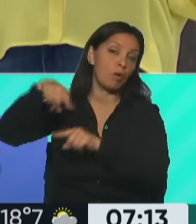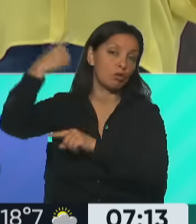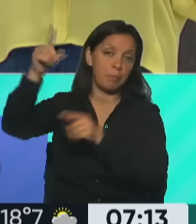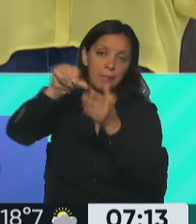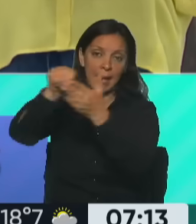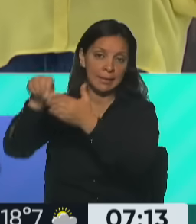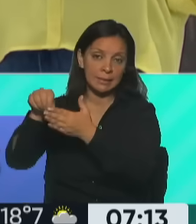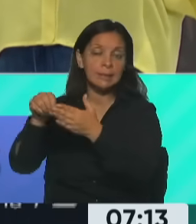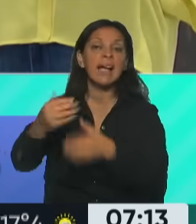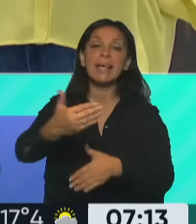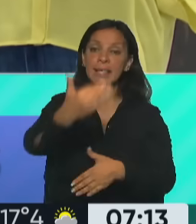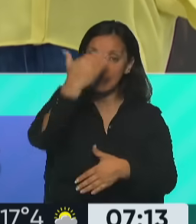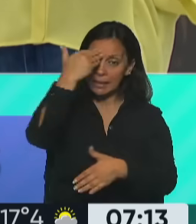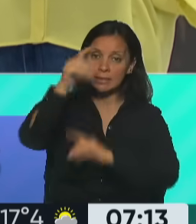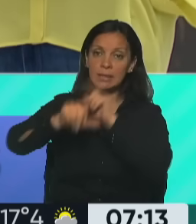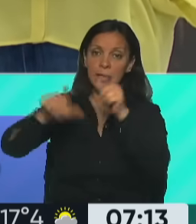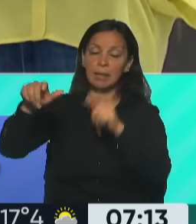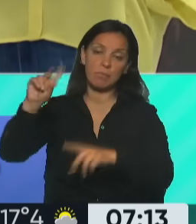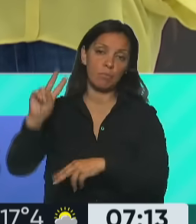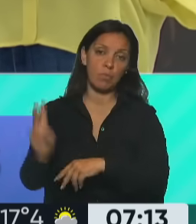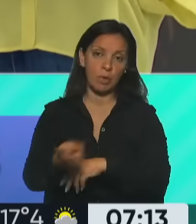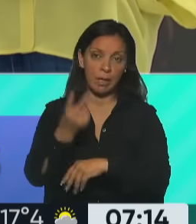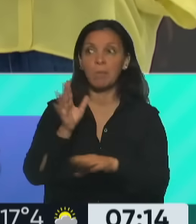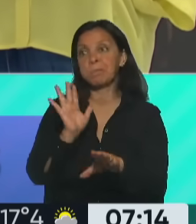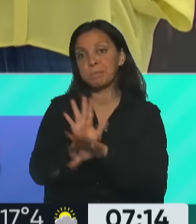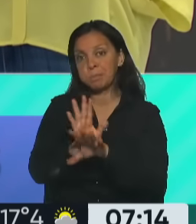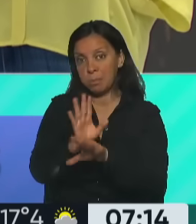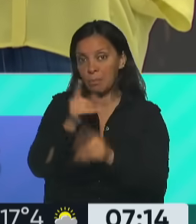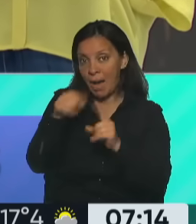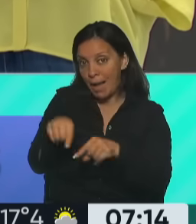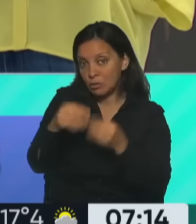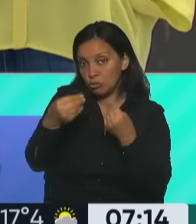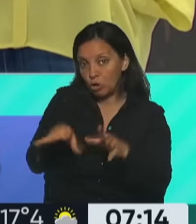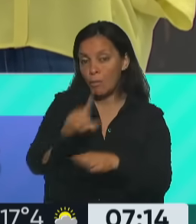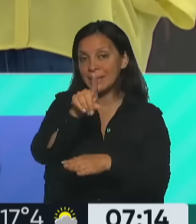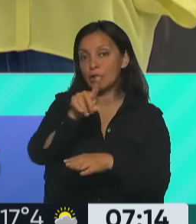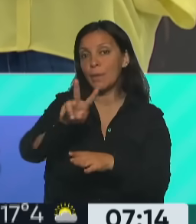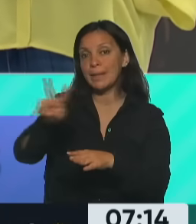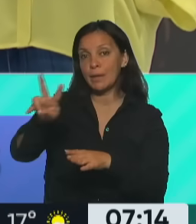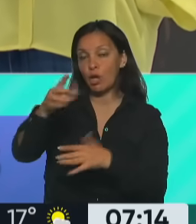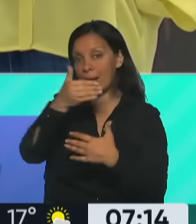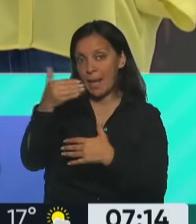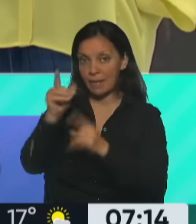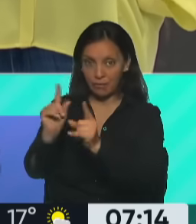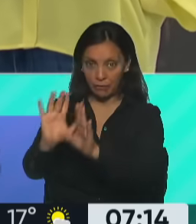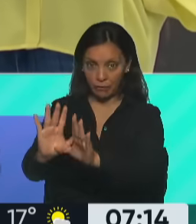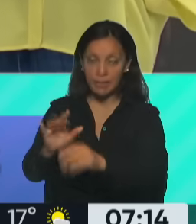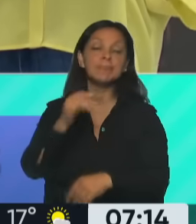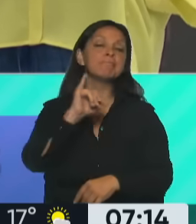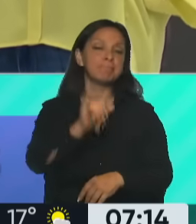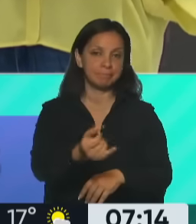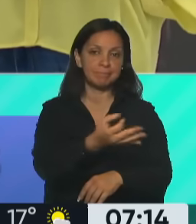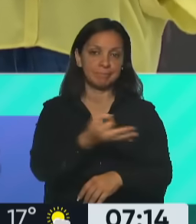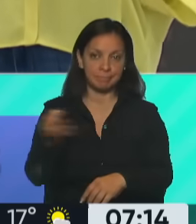137, 15 fallecieron. Es decir, que restan 122 personas todavía en condición de rehenes, en condición de secuestro. Exactamente. Claro.